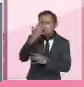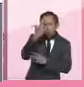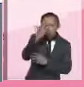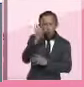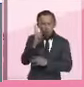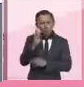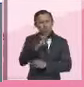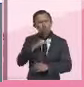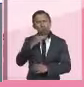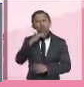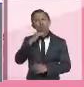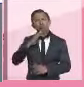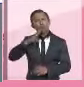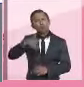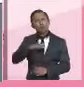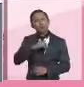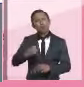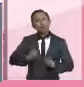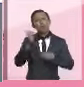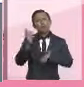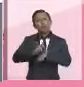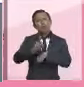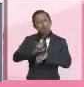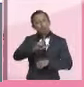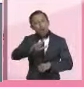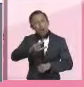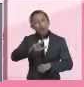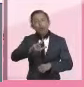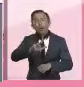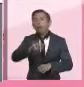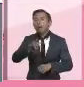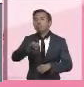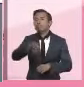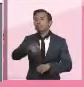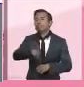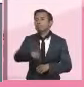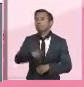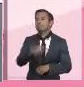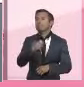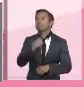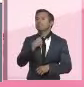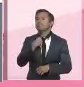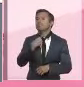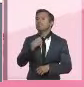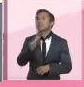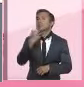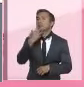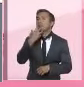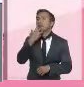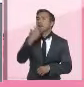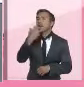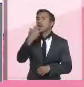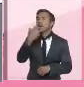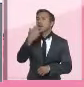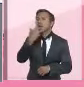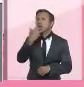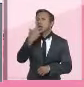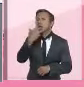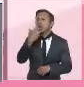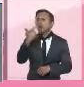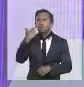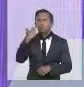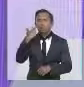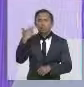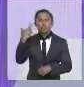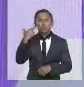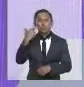en vida diaria que nos devuelve el orgullo a todos los mexicanos. Y si les gustara tanto la corrupción, este sistema